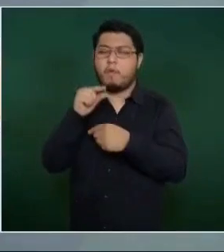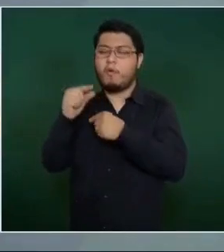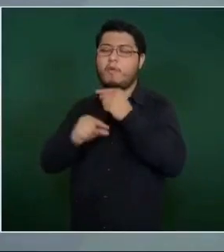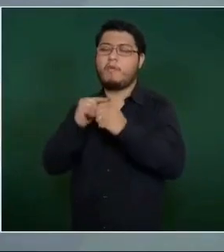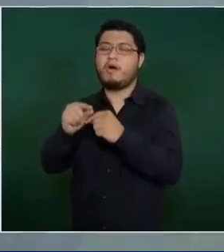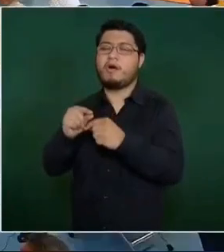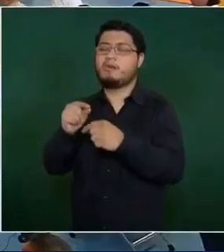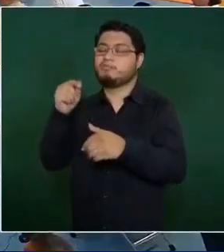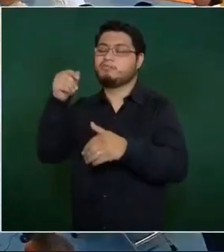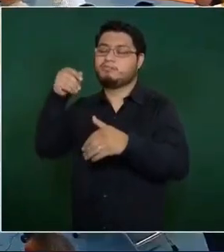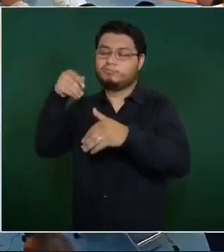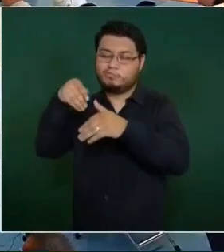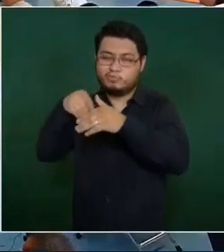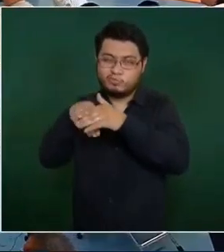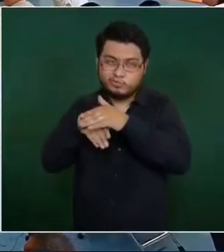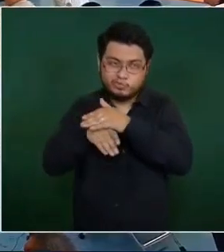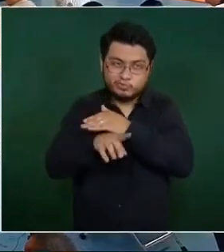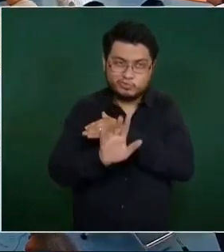un producto chatarra.